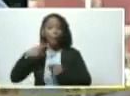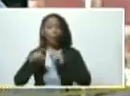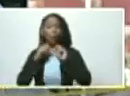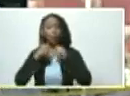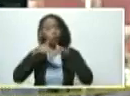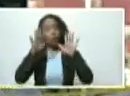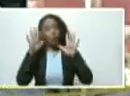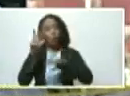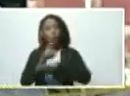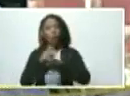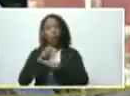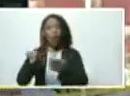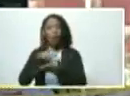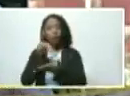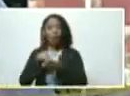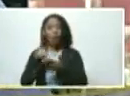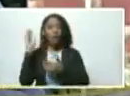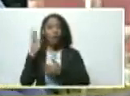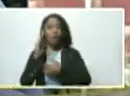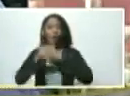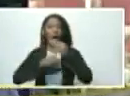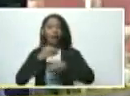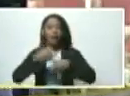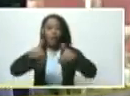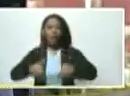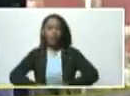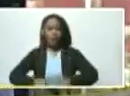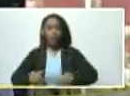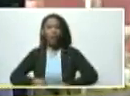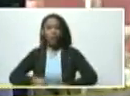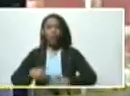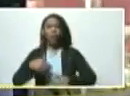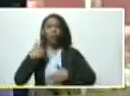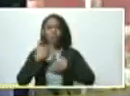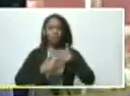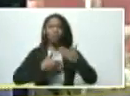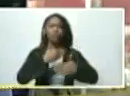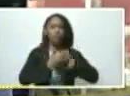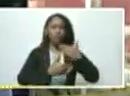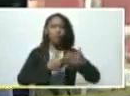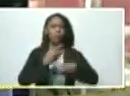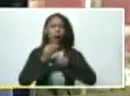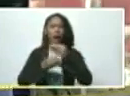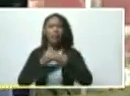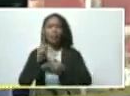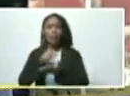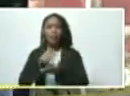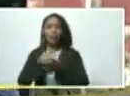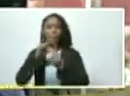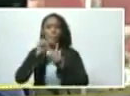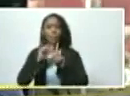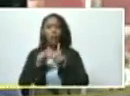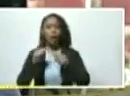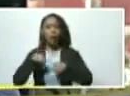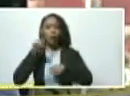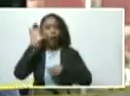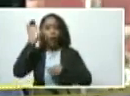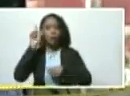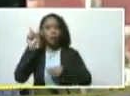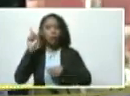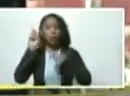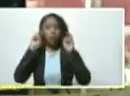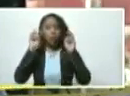embargo el gobierno nacional ha venido haciendo esfuerzos extraordinarios para garantizar la presencia de trigo en el país, que es un